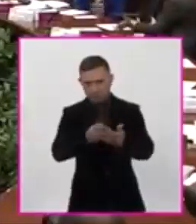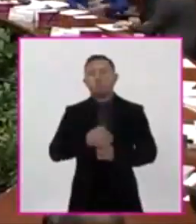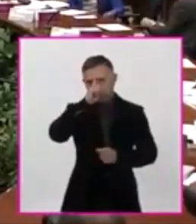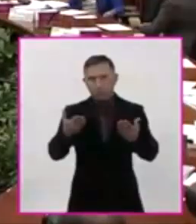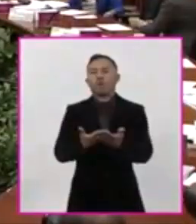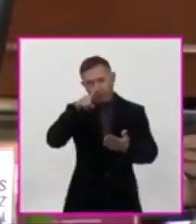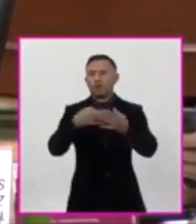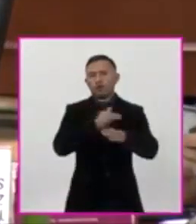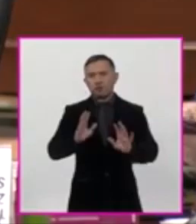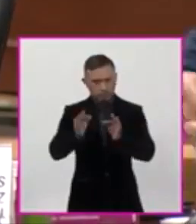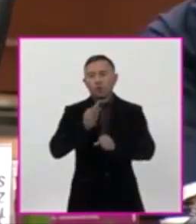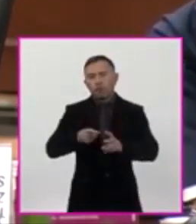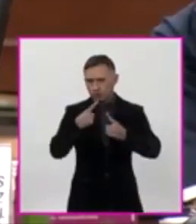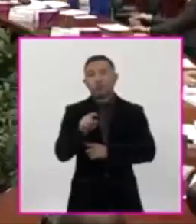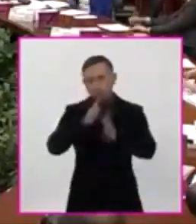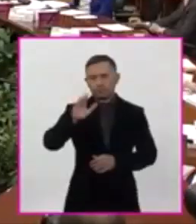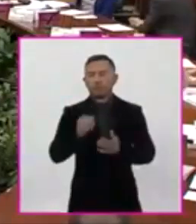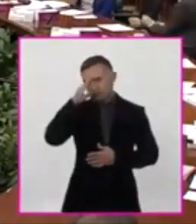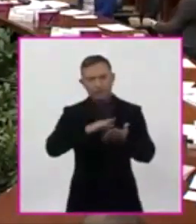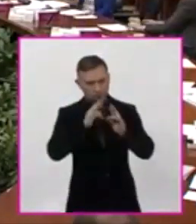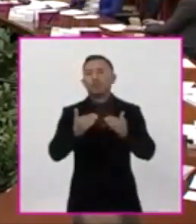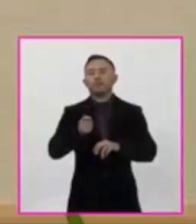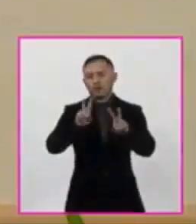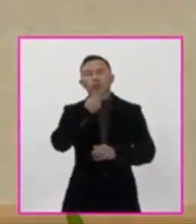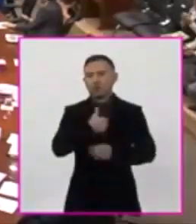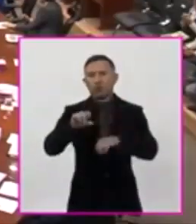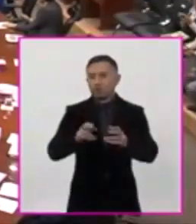de pesos, sin que con ello se alteren los